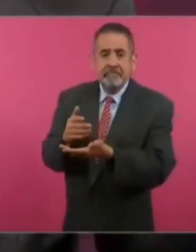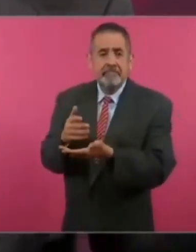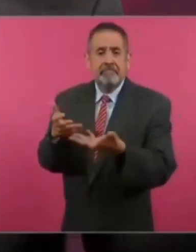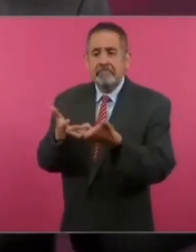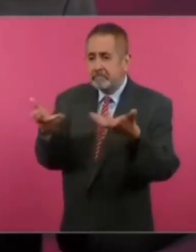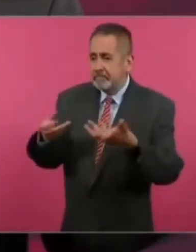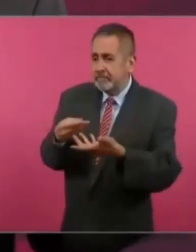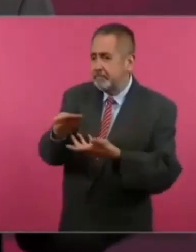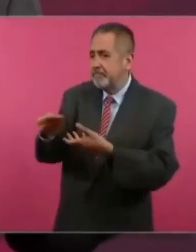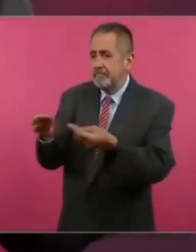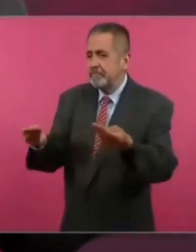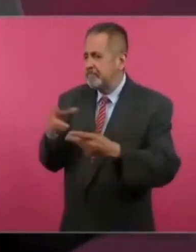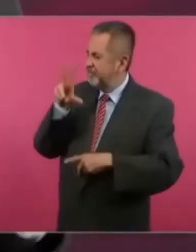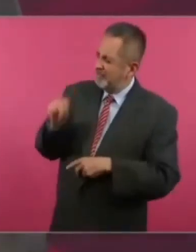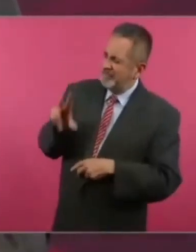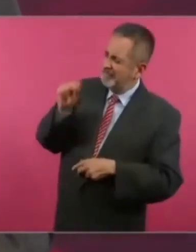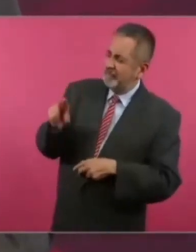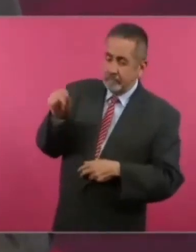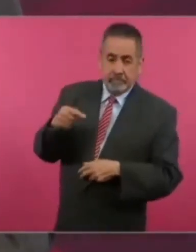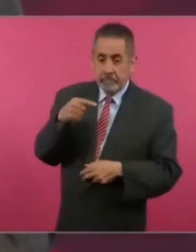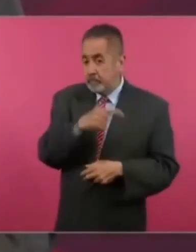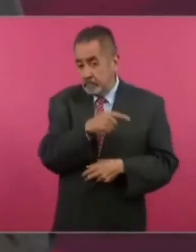al ejido.